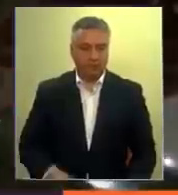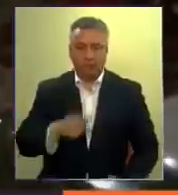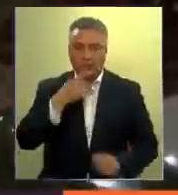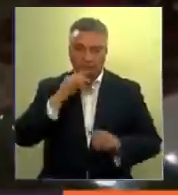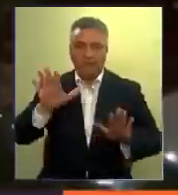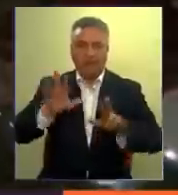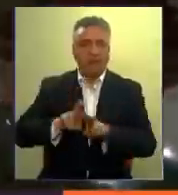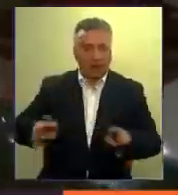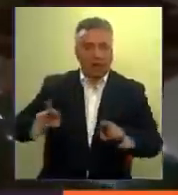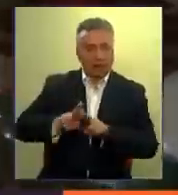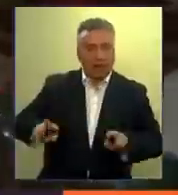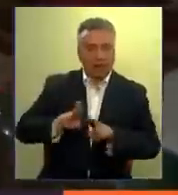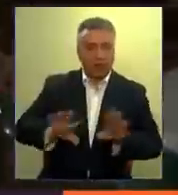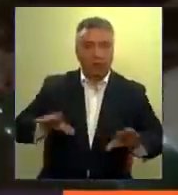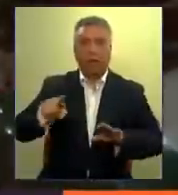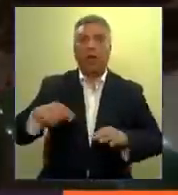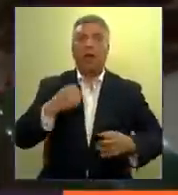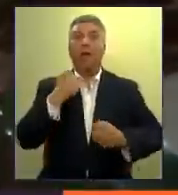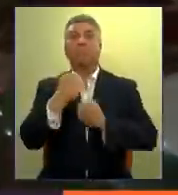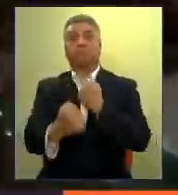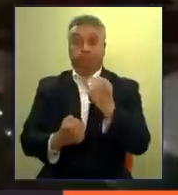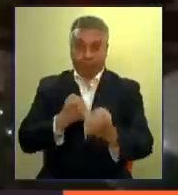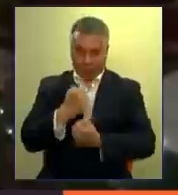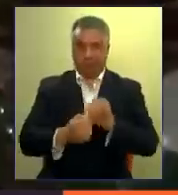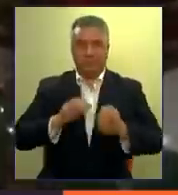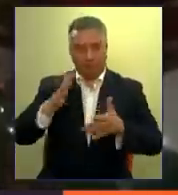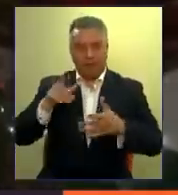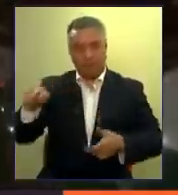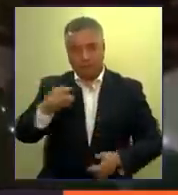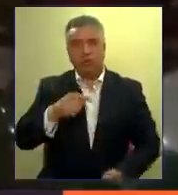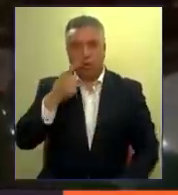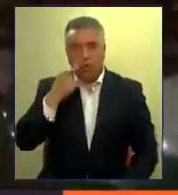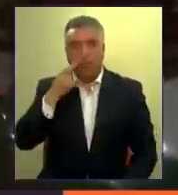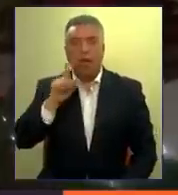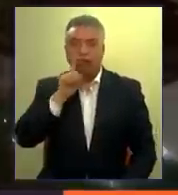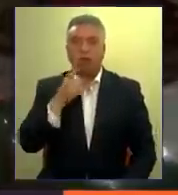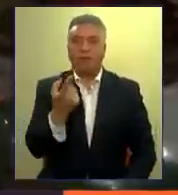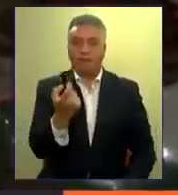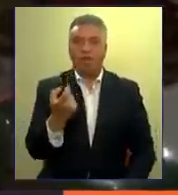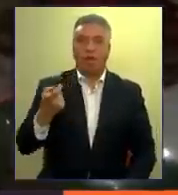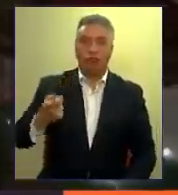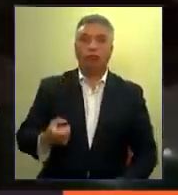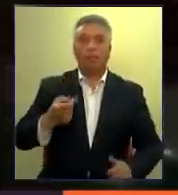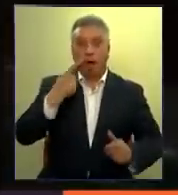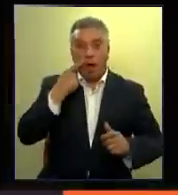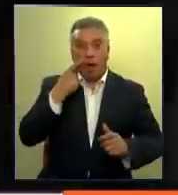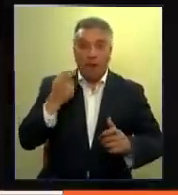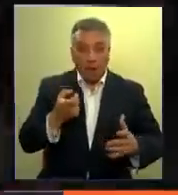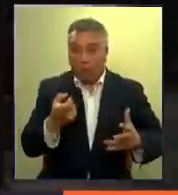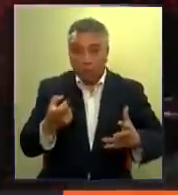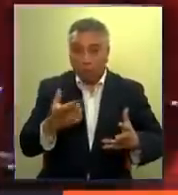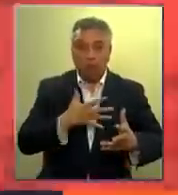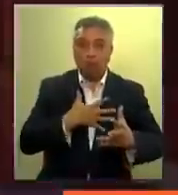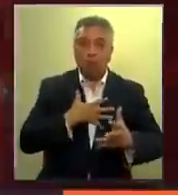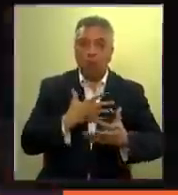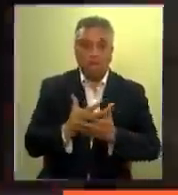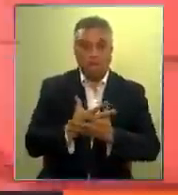Habría una riña en el lugar, aparentemente uno de los individuos se encontraba con arma de fuego, pero se dio la fuga del lugar.